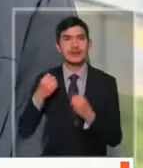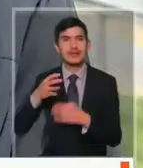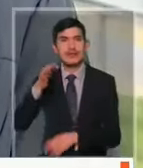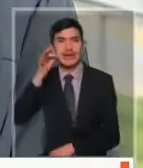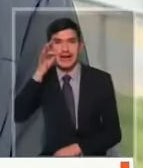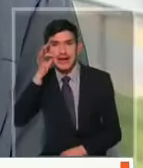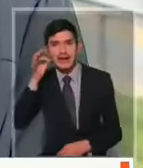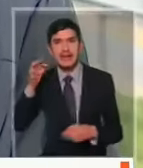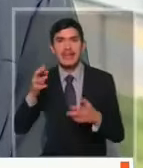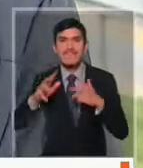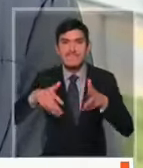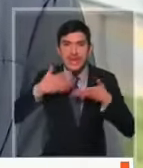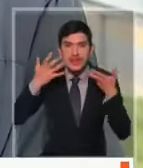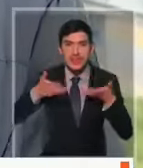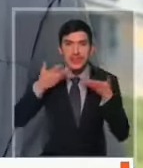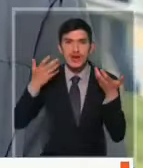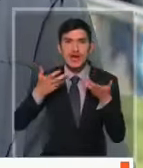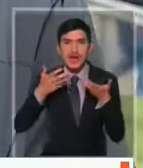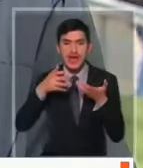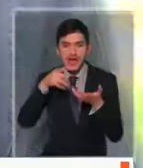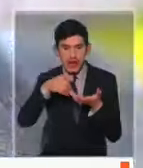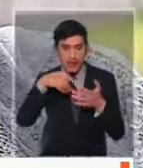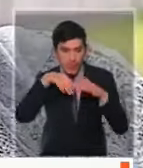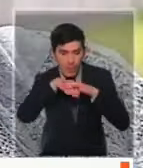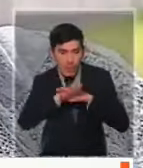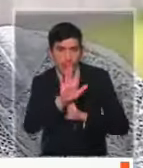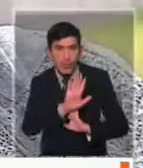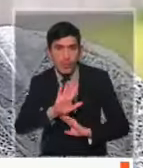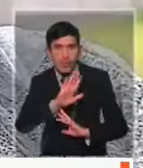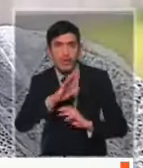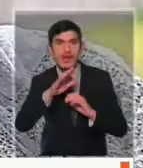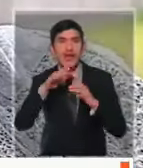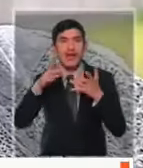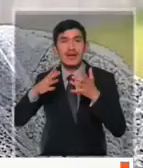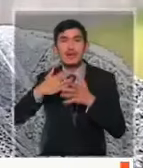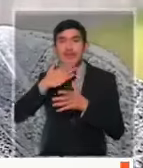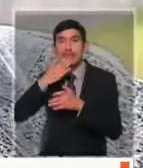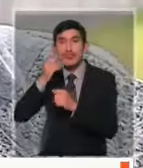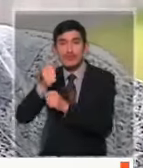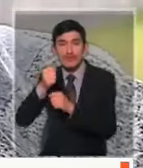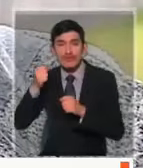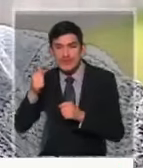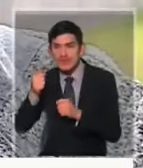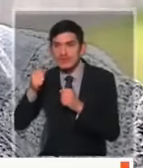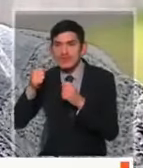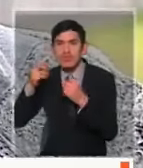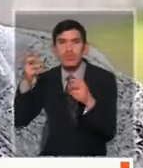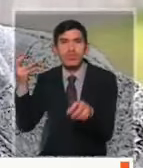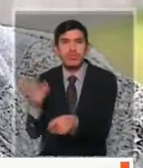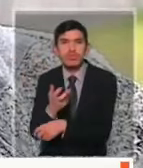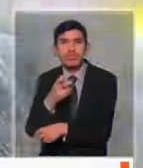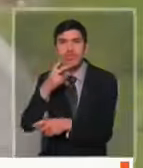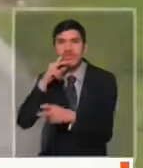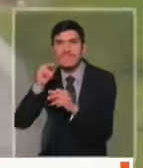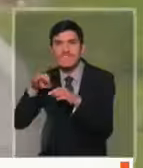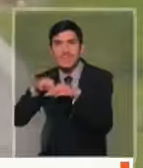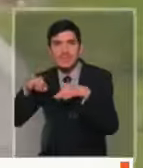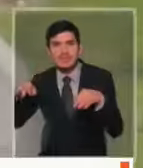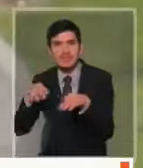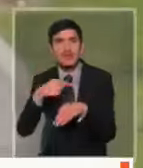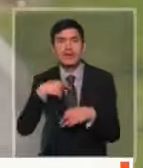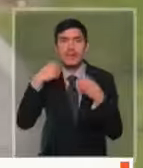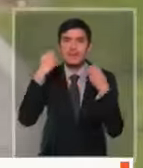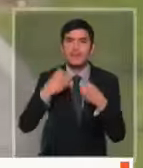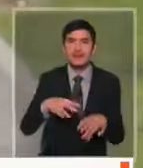verdura, cosas que uno congela. El freezer se descongeló las cosas, se llenó a perder vienesa, paté. Perdí